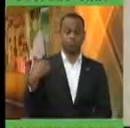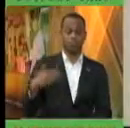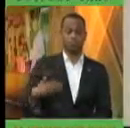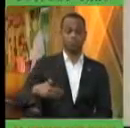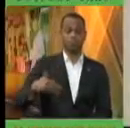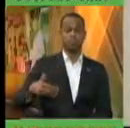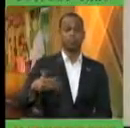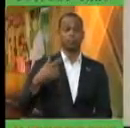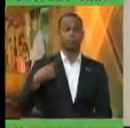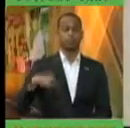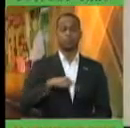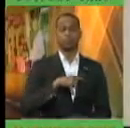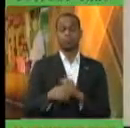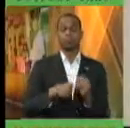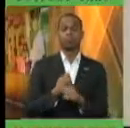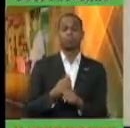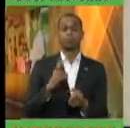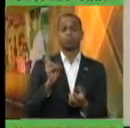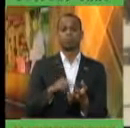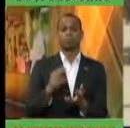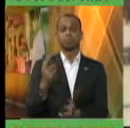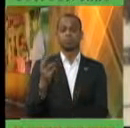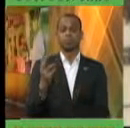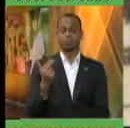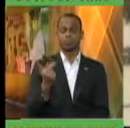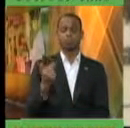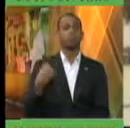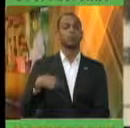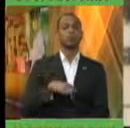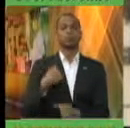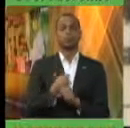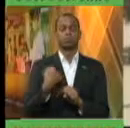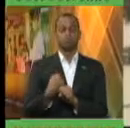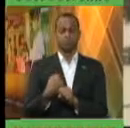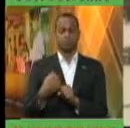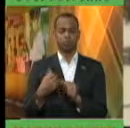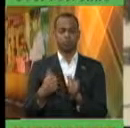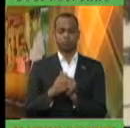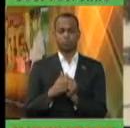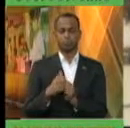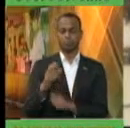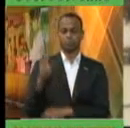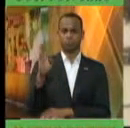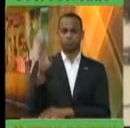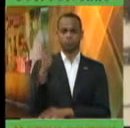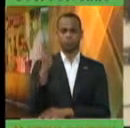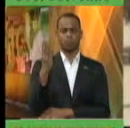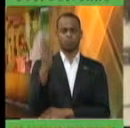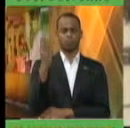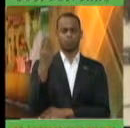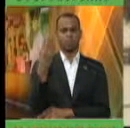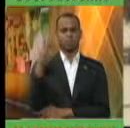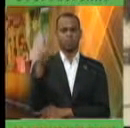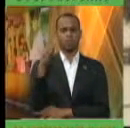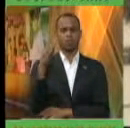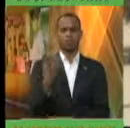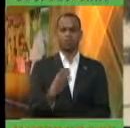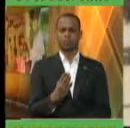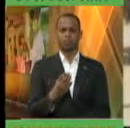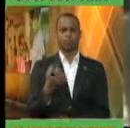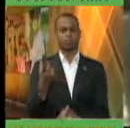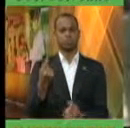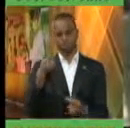nosotros damos de 2013 trabajando con bandera azul hicimos el convenio un convenio que ha dado unos frutos alianza